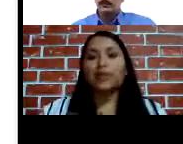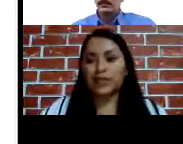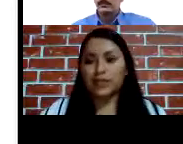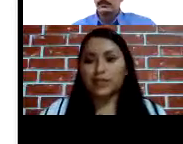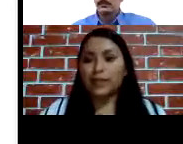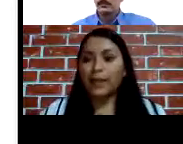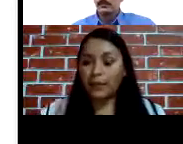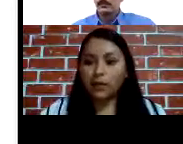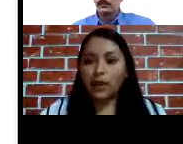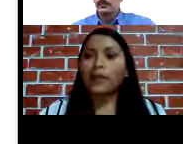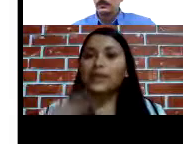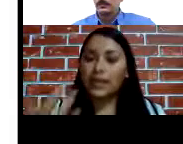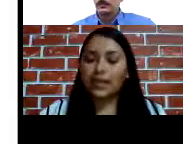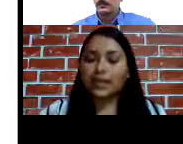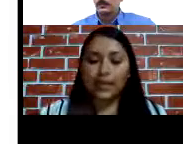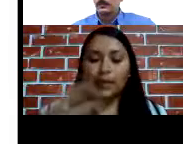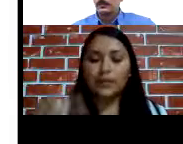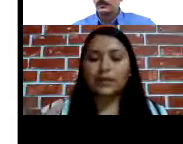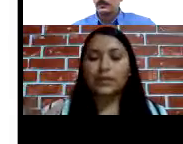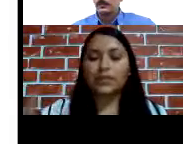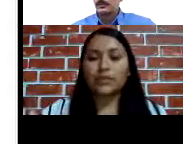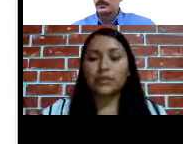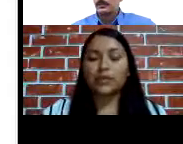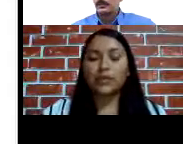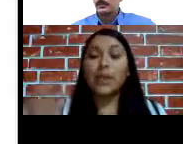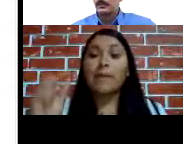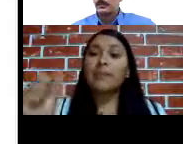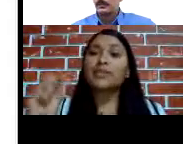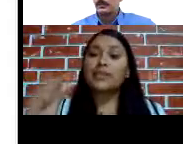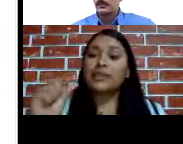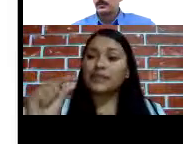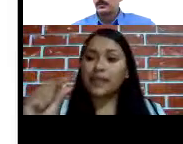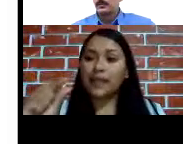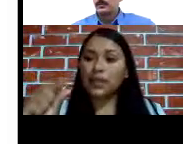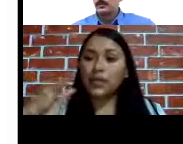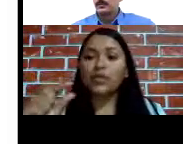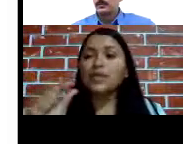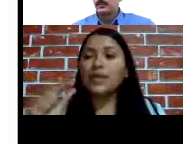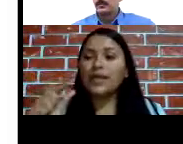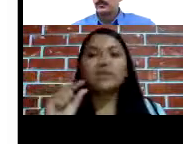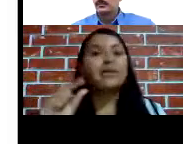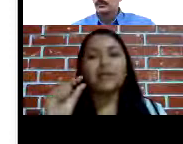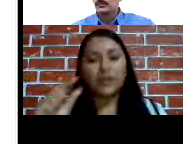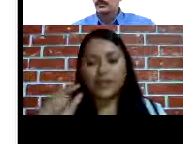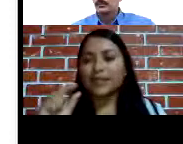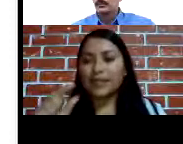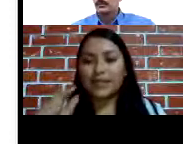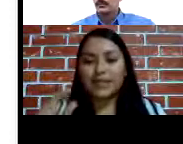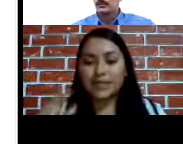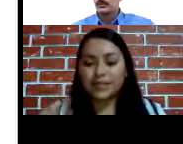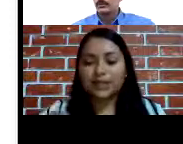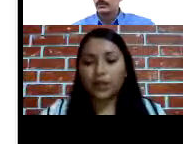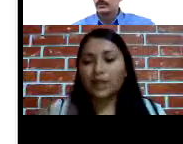por el proceso. Pero ahorita que sigamos hablando sobre el método, vamos a identificar unas cualidades maravillosas que